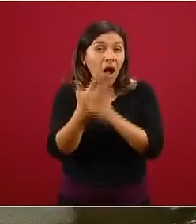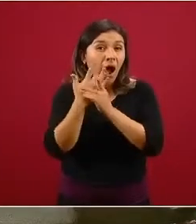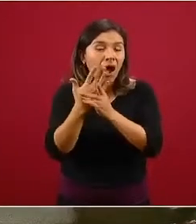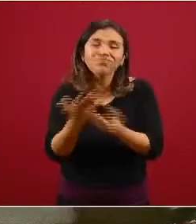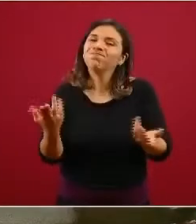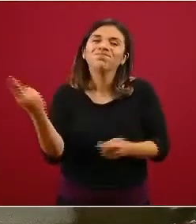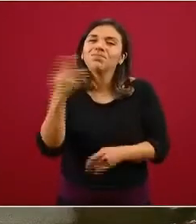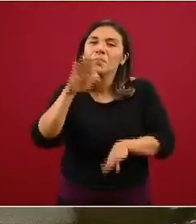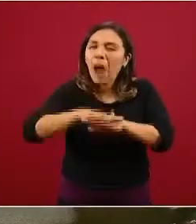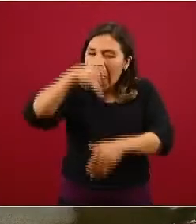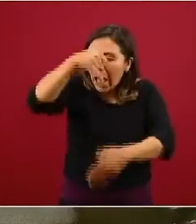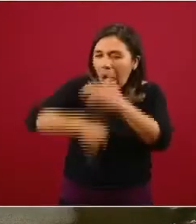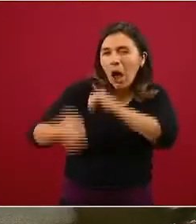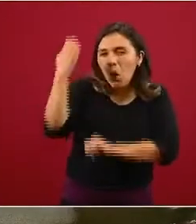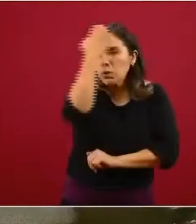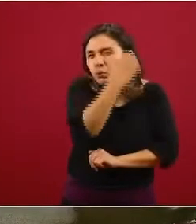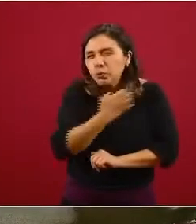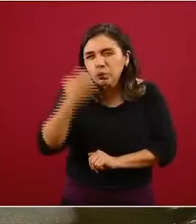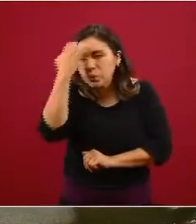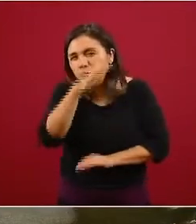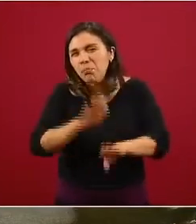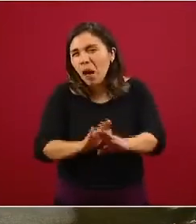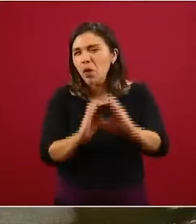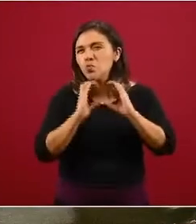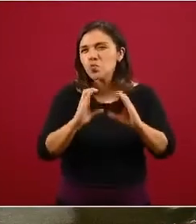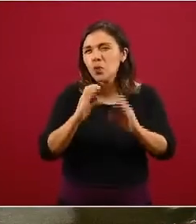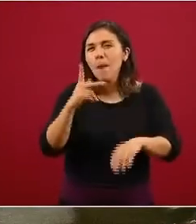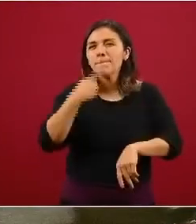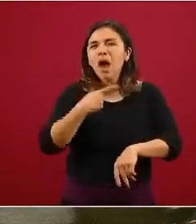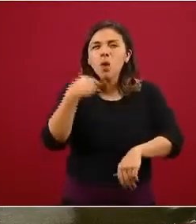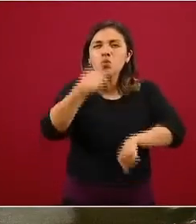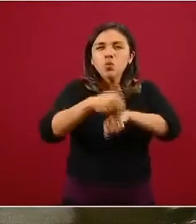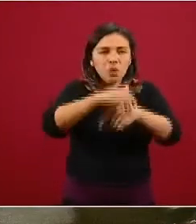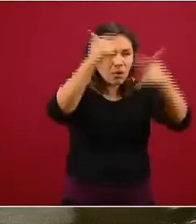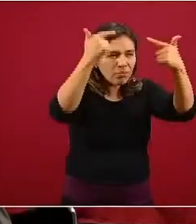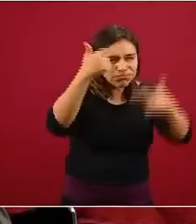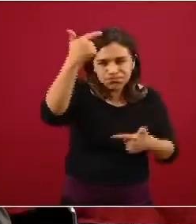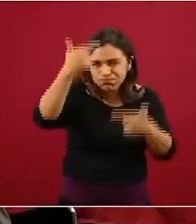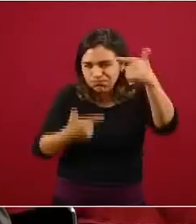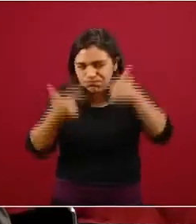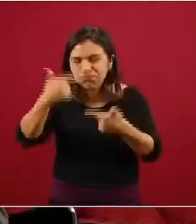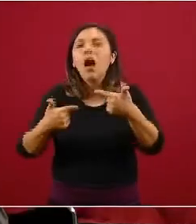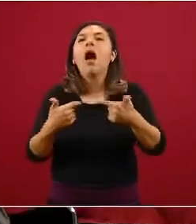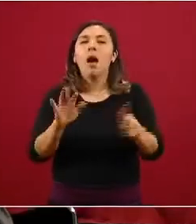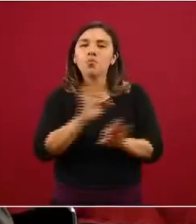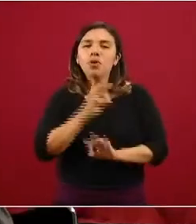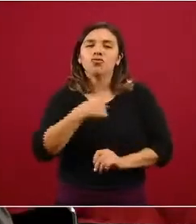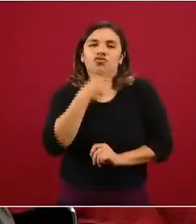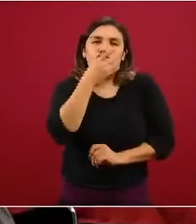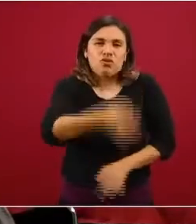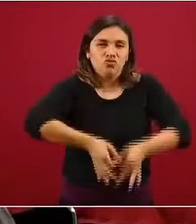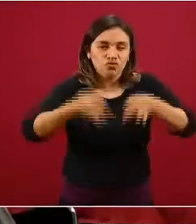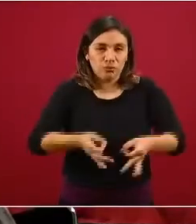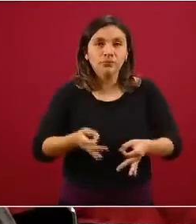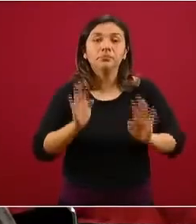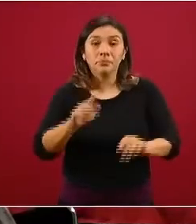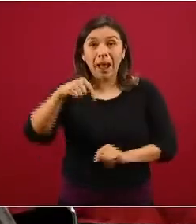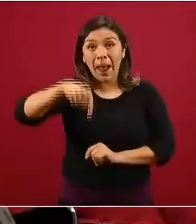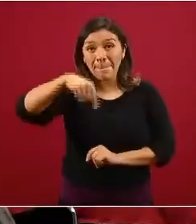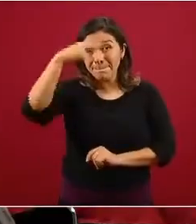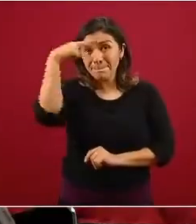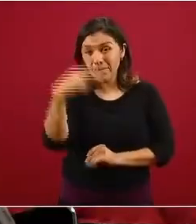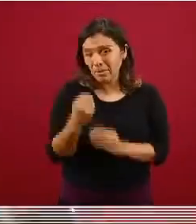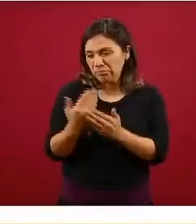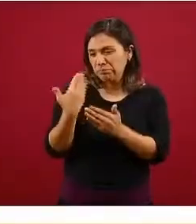tamaño tenemos que hacer un análisis muy cuidadoso de todos nuestros números para poderlo decir de manera categórica. En